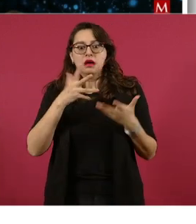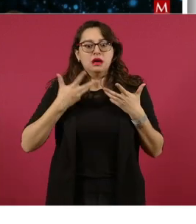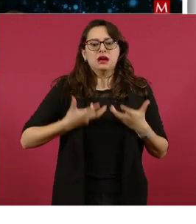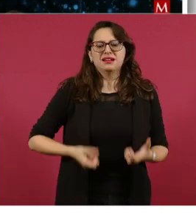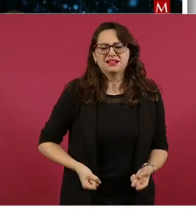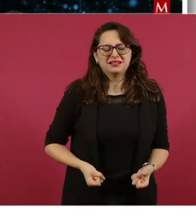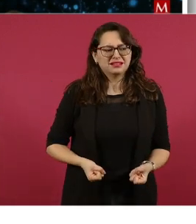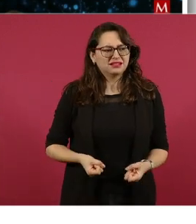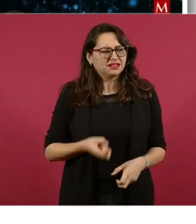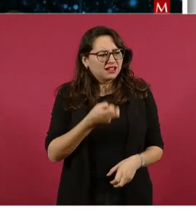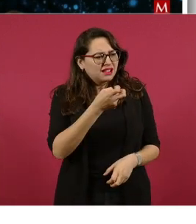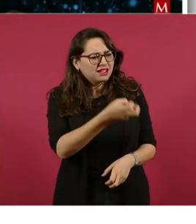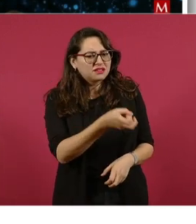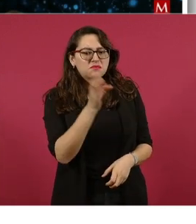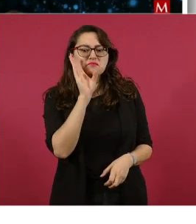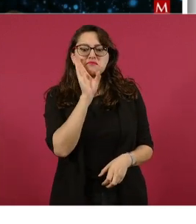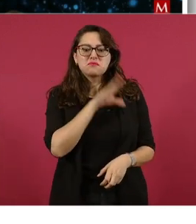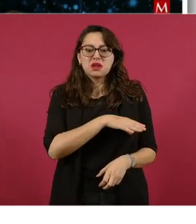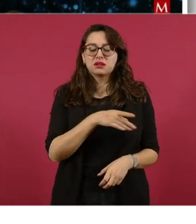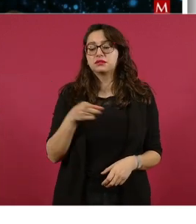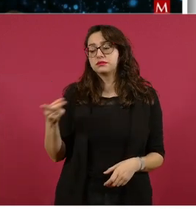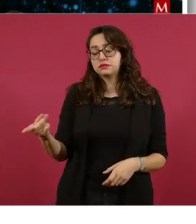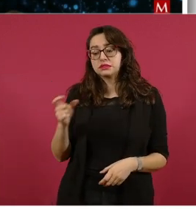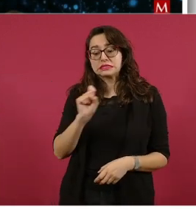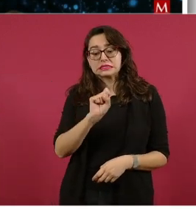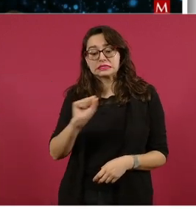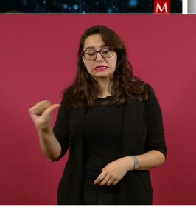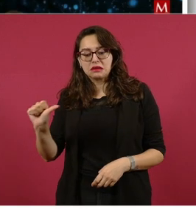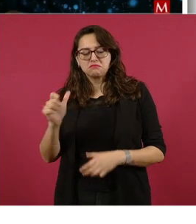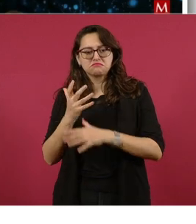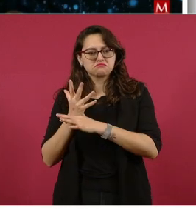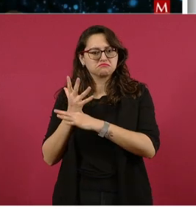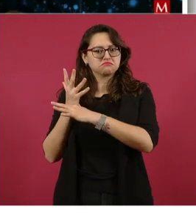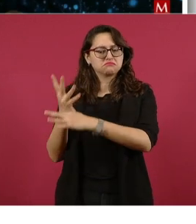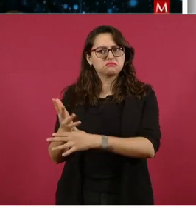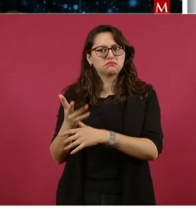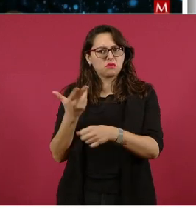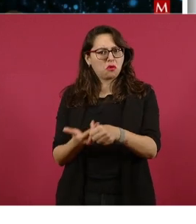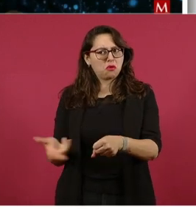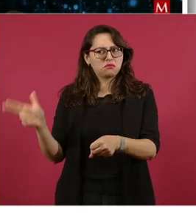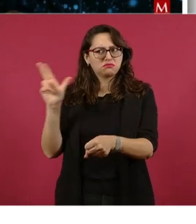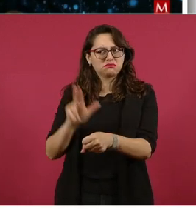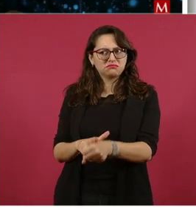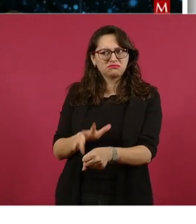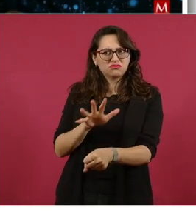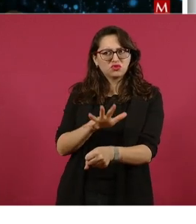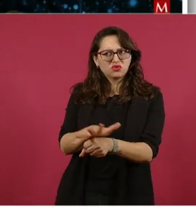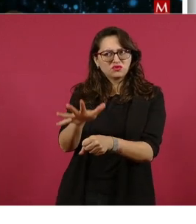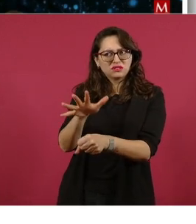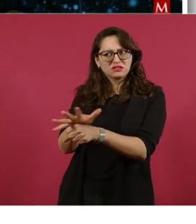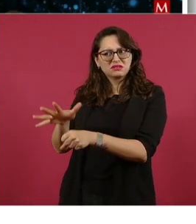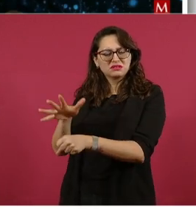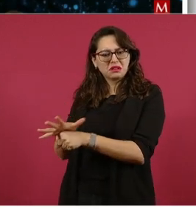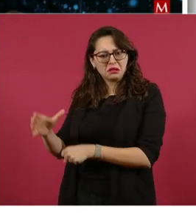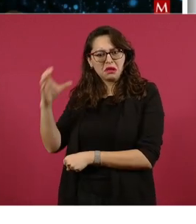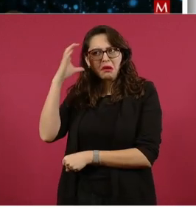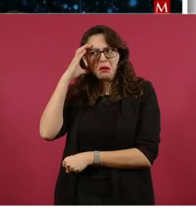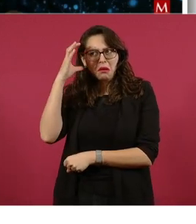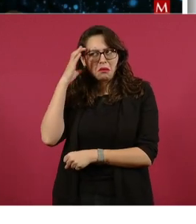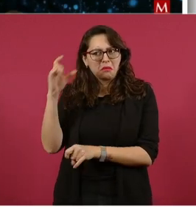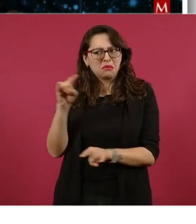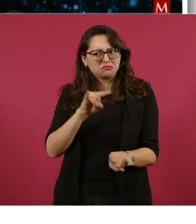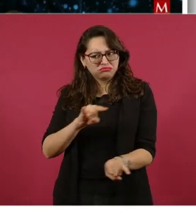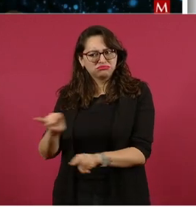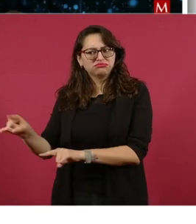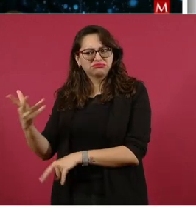Salud aclaró que se cuenta con alta disponibilidad de camas hospitalarias para la atención de COVID-19. Al 13 de